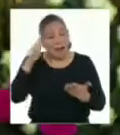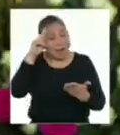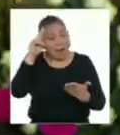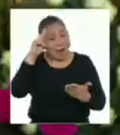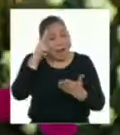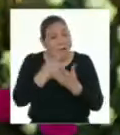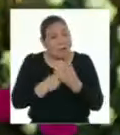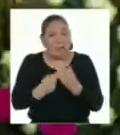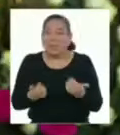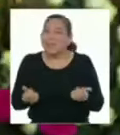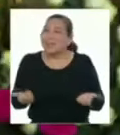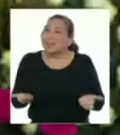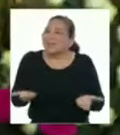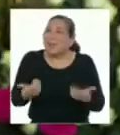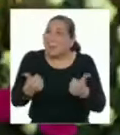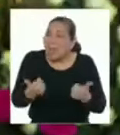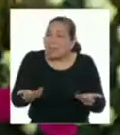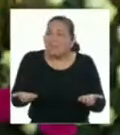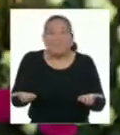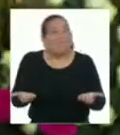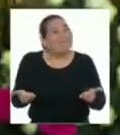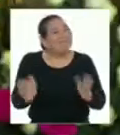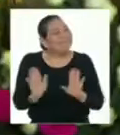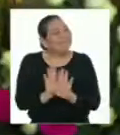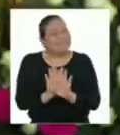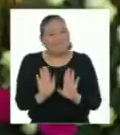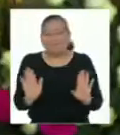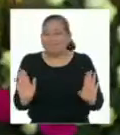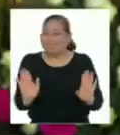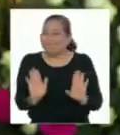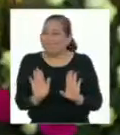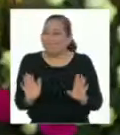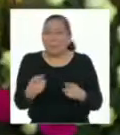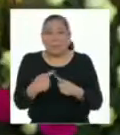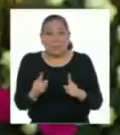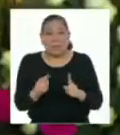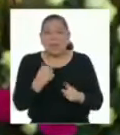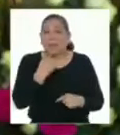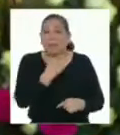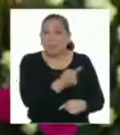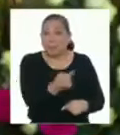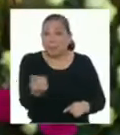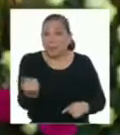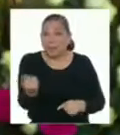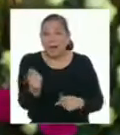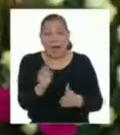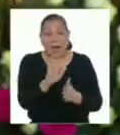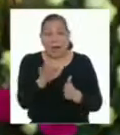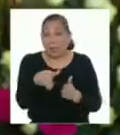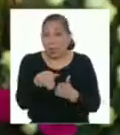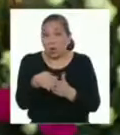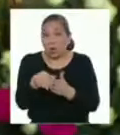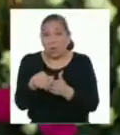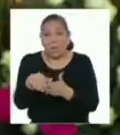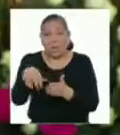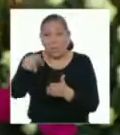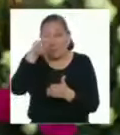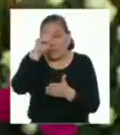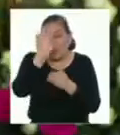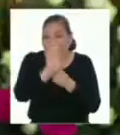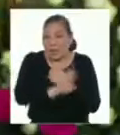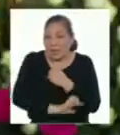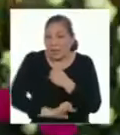confianza ha fallado. Y por último, dirigiéndose a nuestro pueblo y a todos los pueblos,